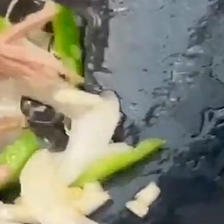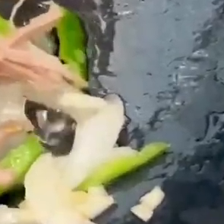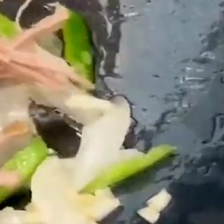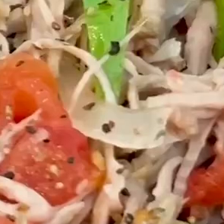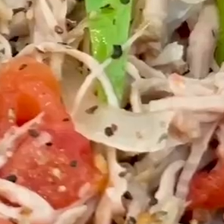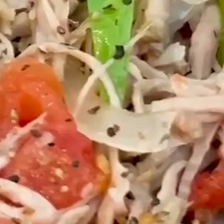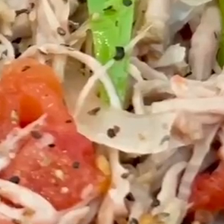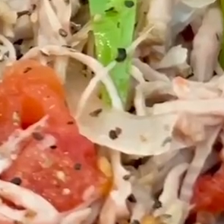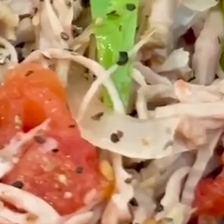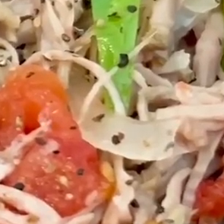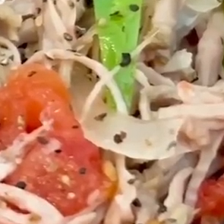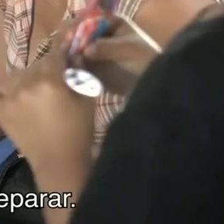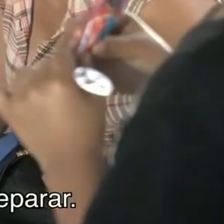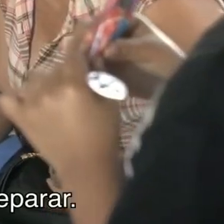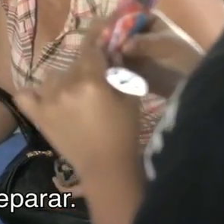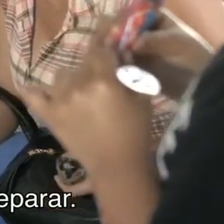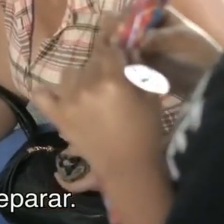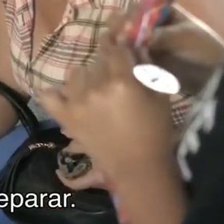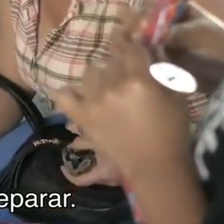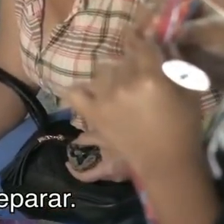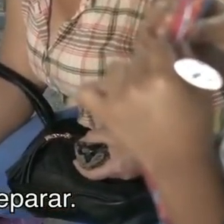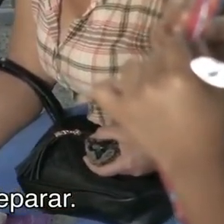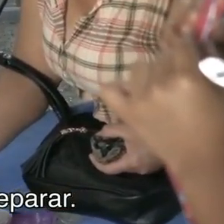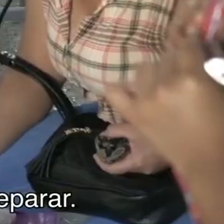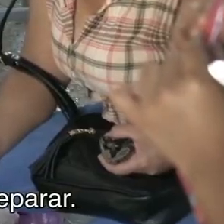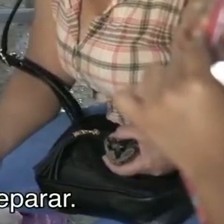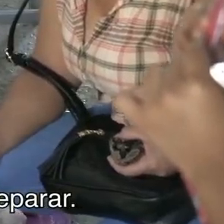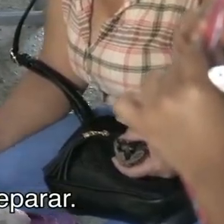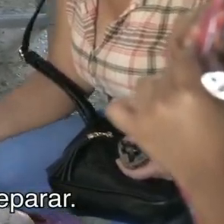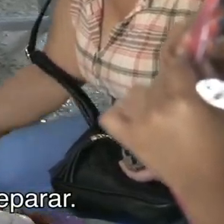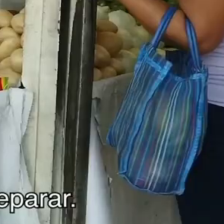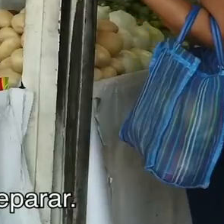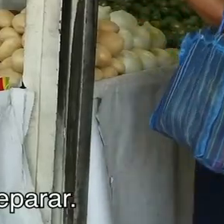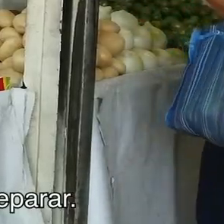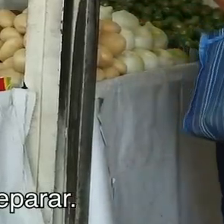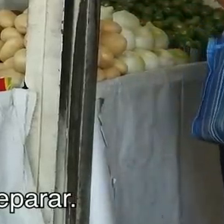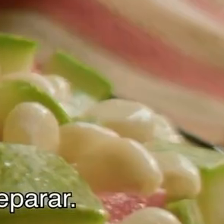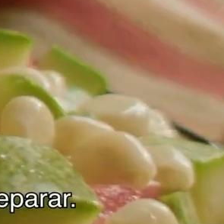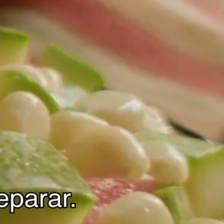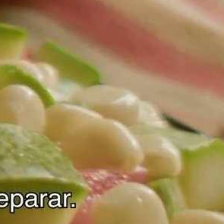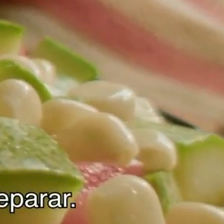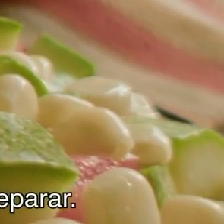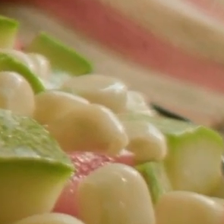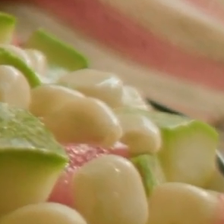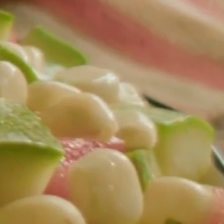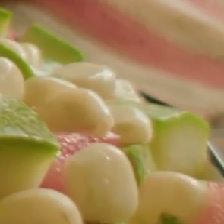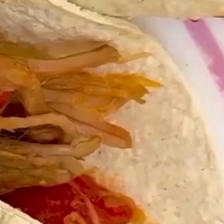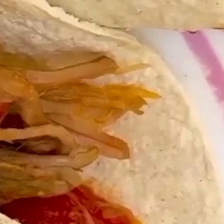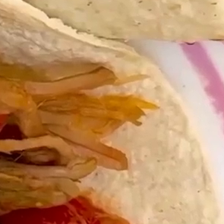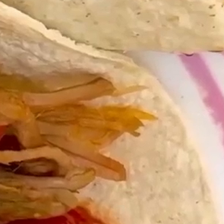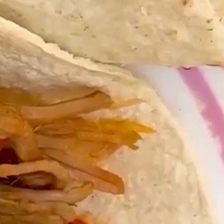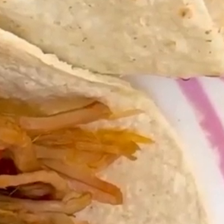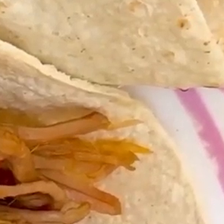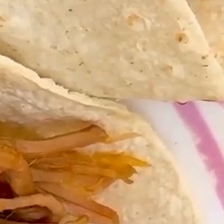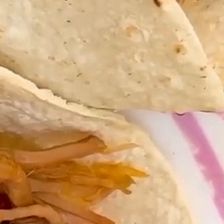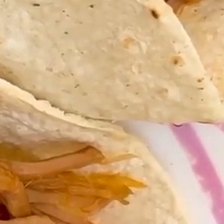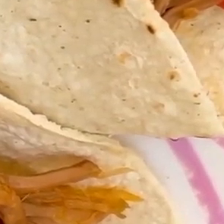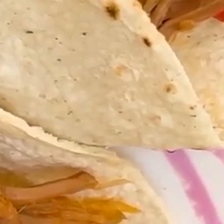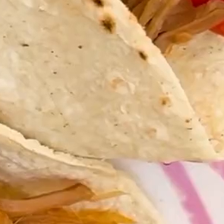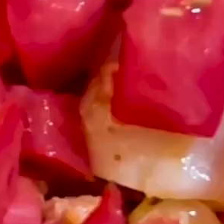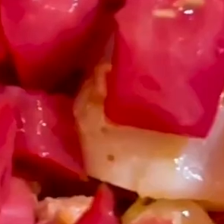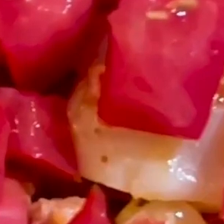fresca, completa y sana. Además, son fáciles de encontrar, comprar y preparar. Cuando